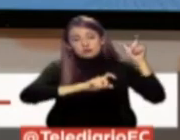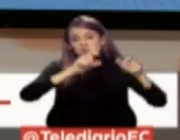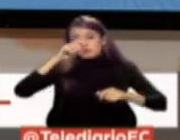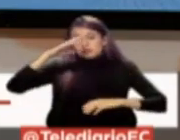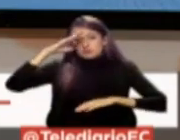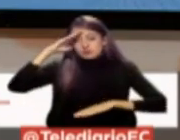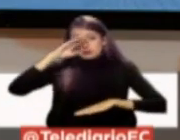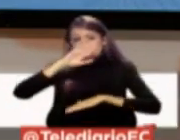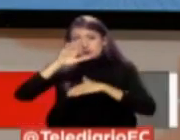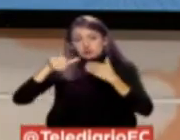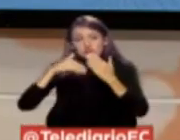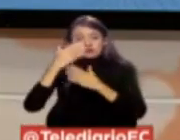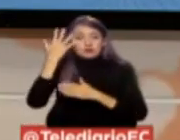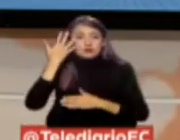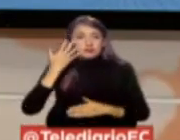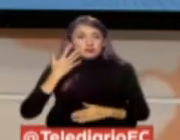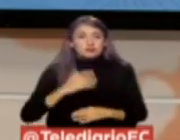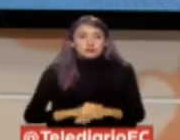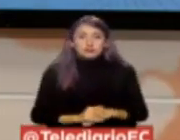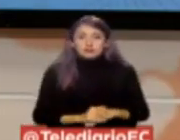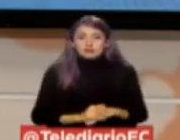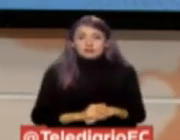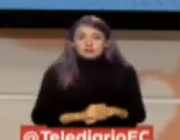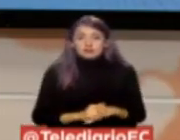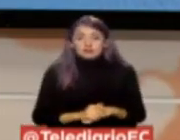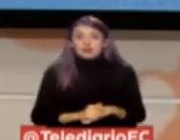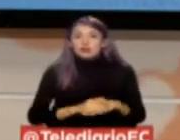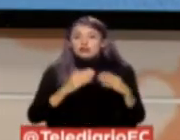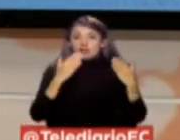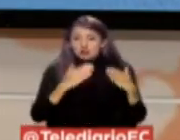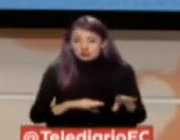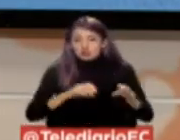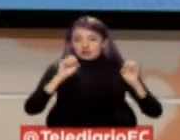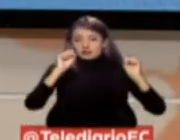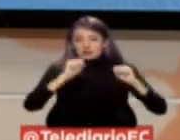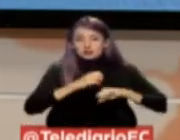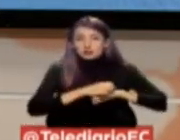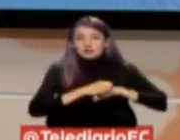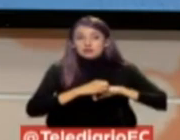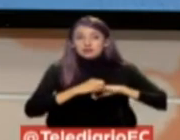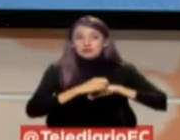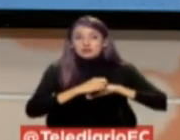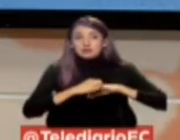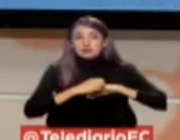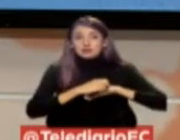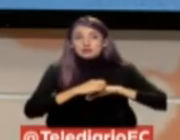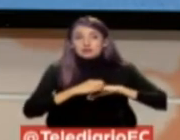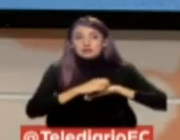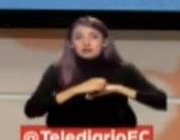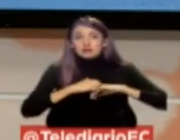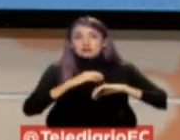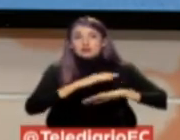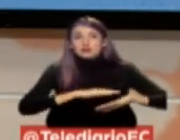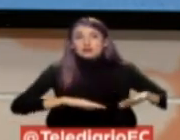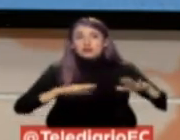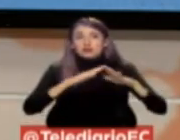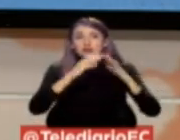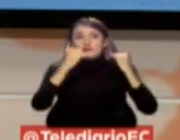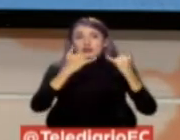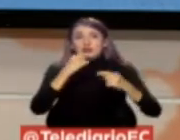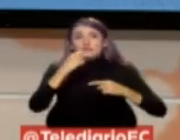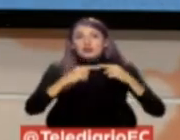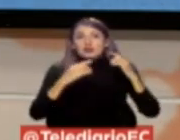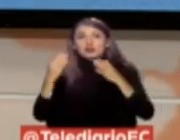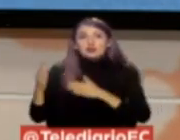y lo hacen todos los días. Precisamente la gente apostada del GOE, los policías del GOE que estaban en la provincia, estaban salvando